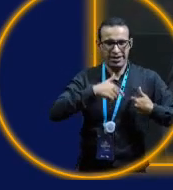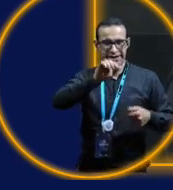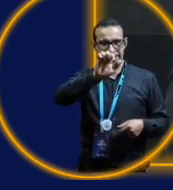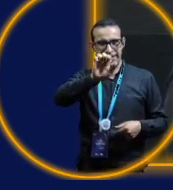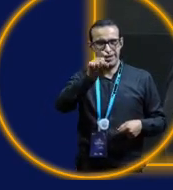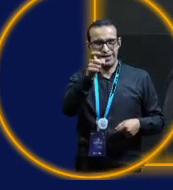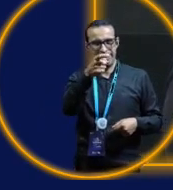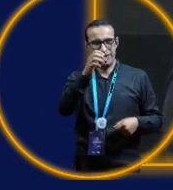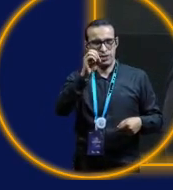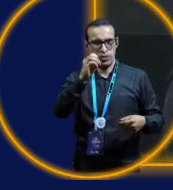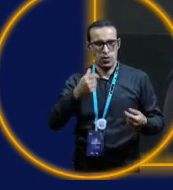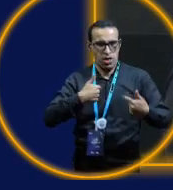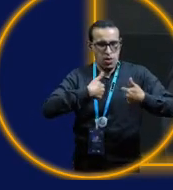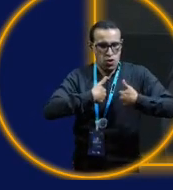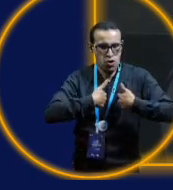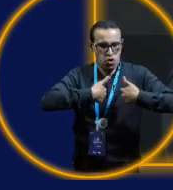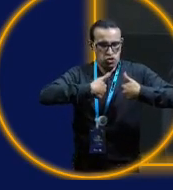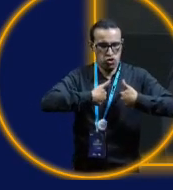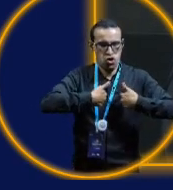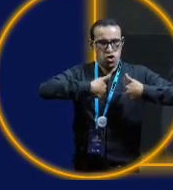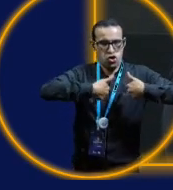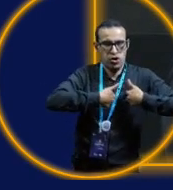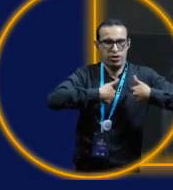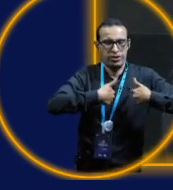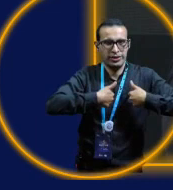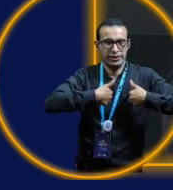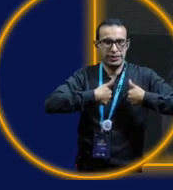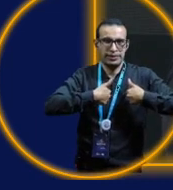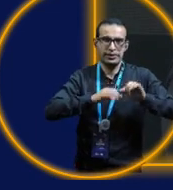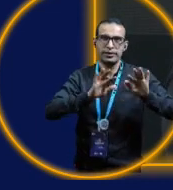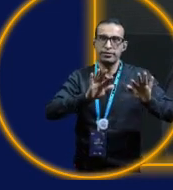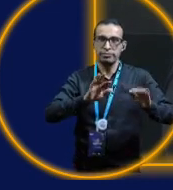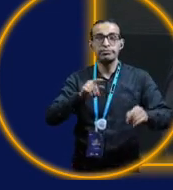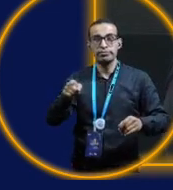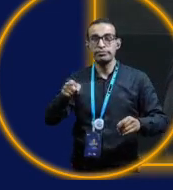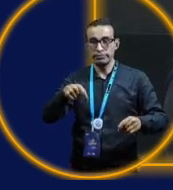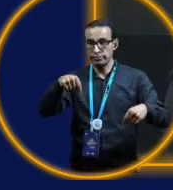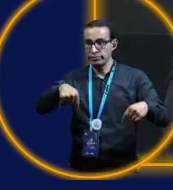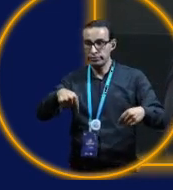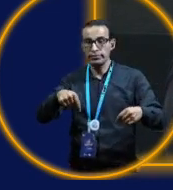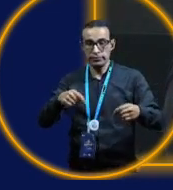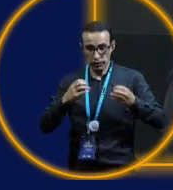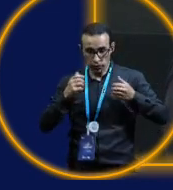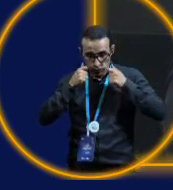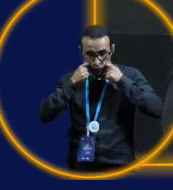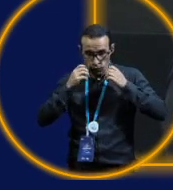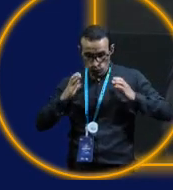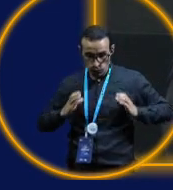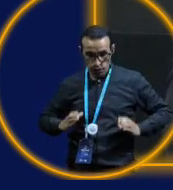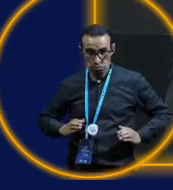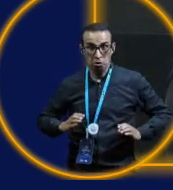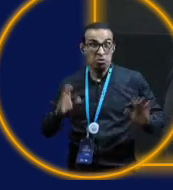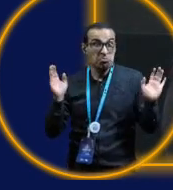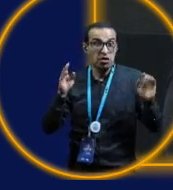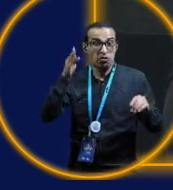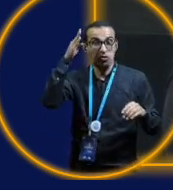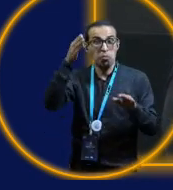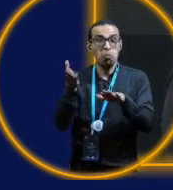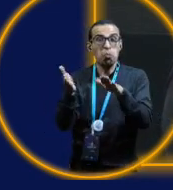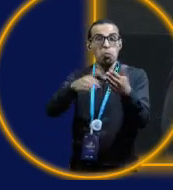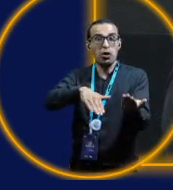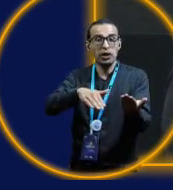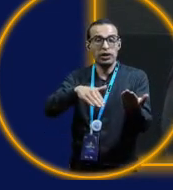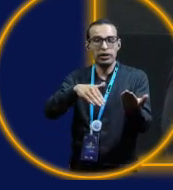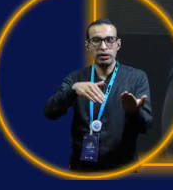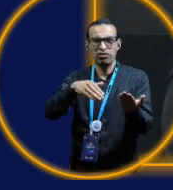el punto de la vida el punto de la vida es que nosotros vivimos en este cuerpo en esta vida tal vez nos reencarnamos un d no sabemos